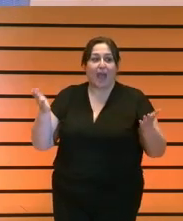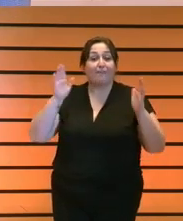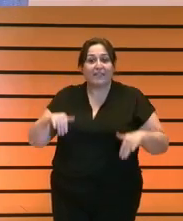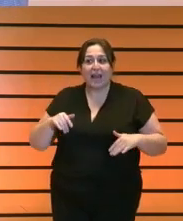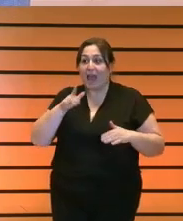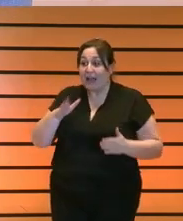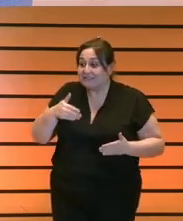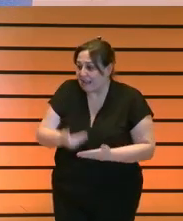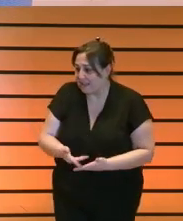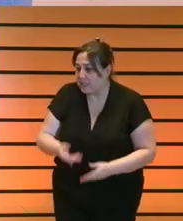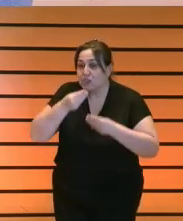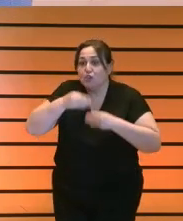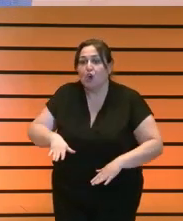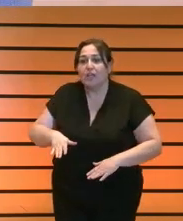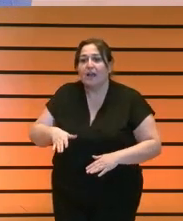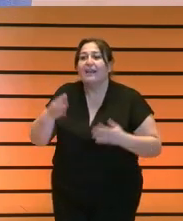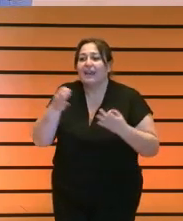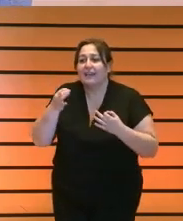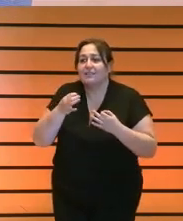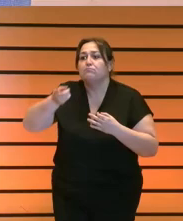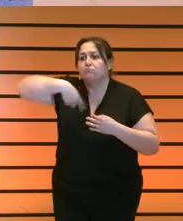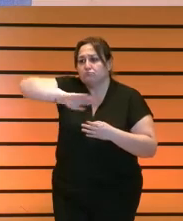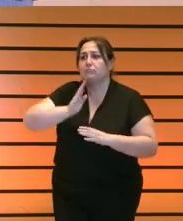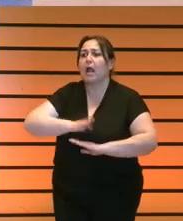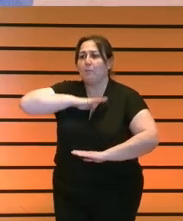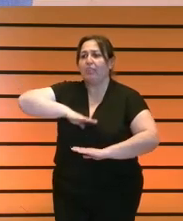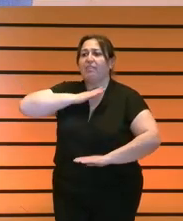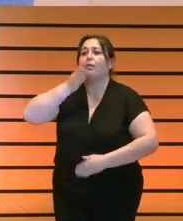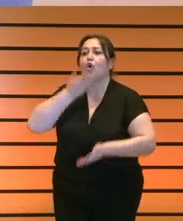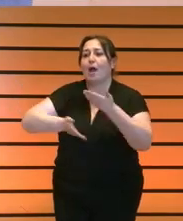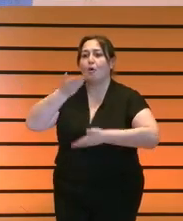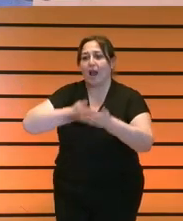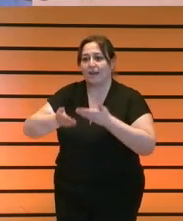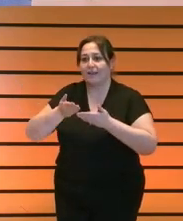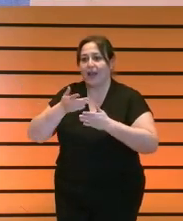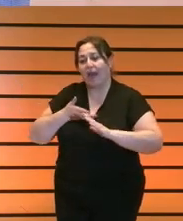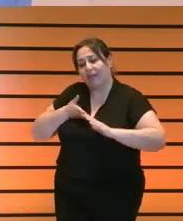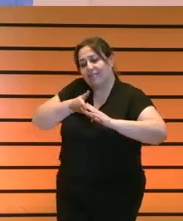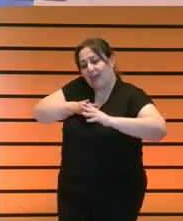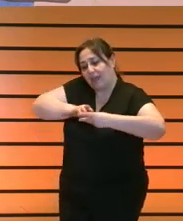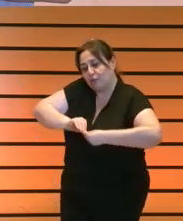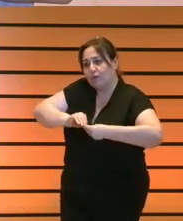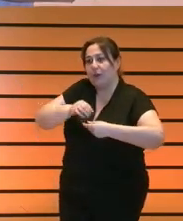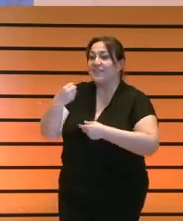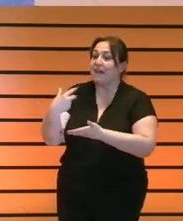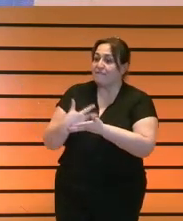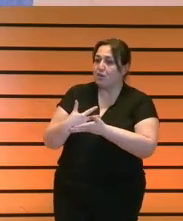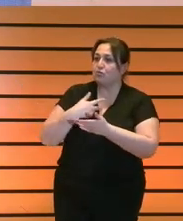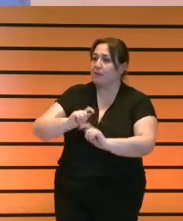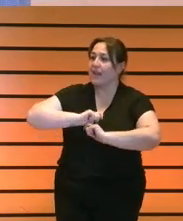de colaborar de una forma adaptativa a los desafíos que nos va poniendo la naturaleza, en este caso,